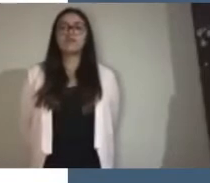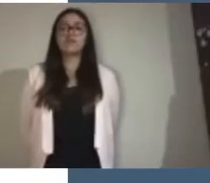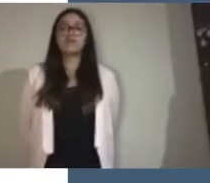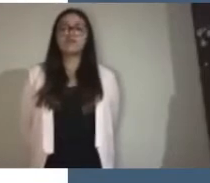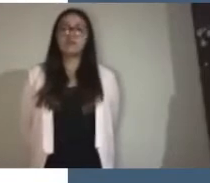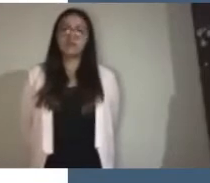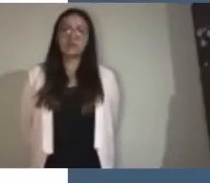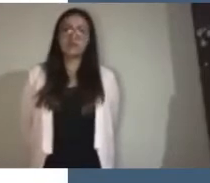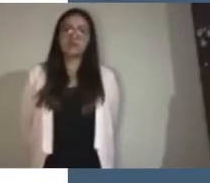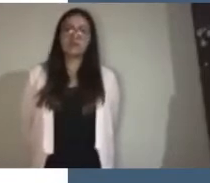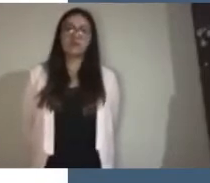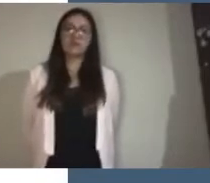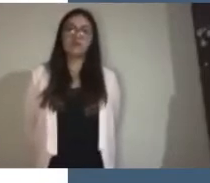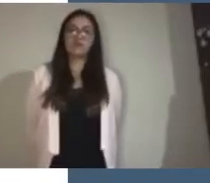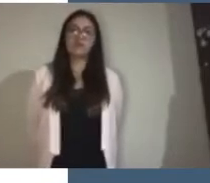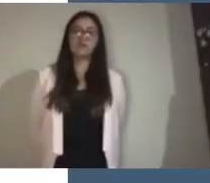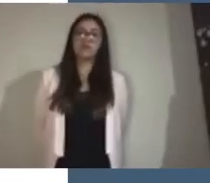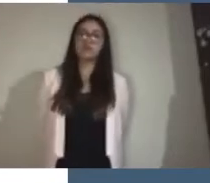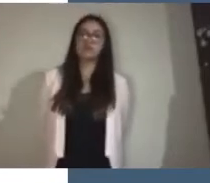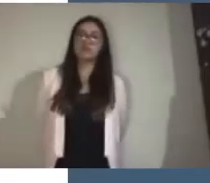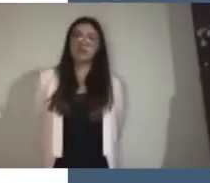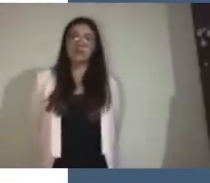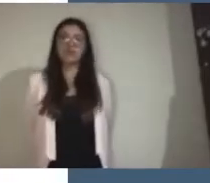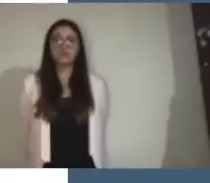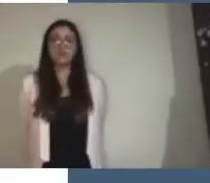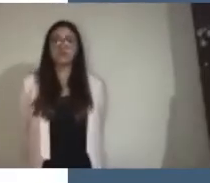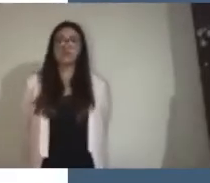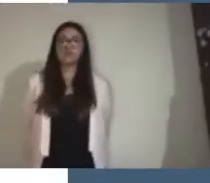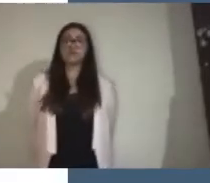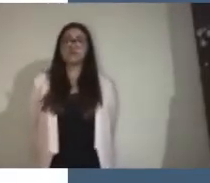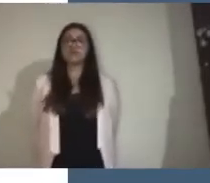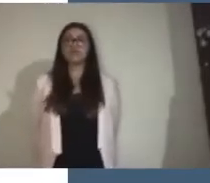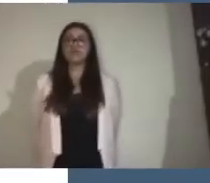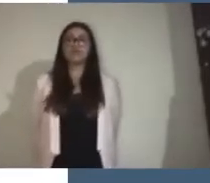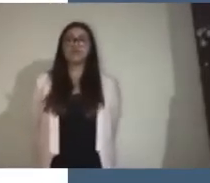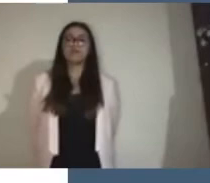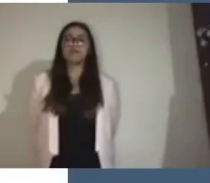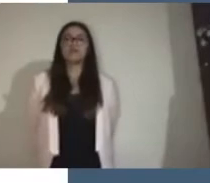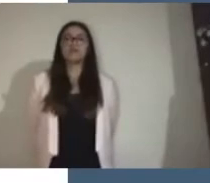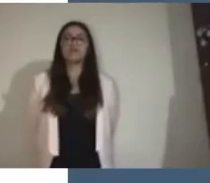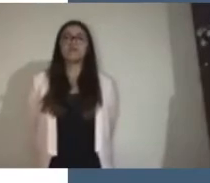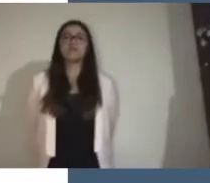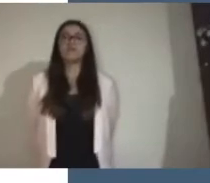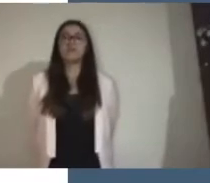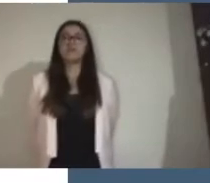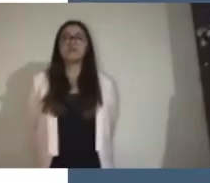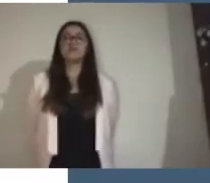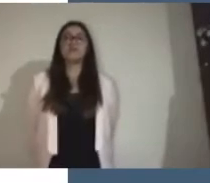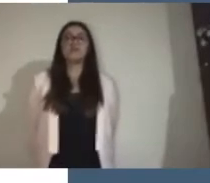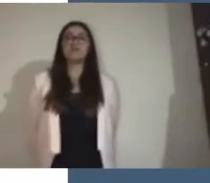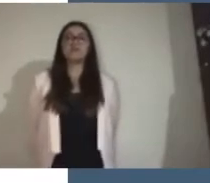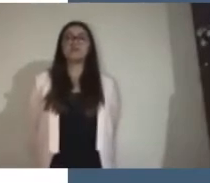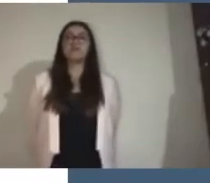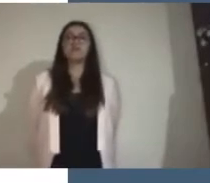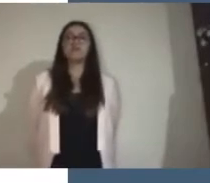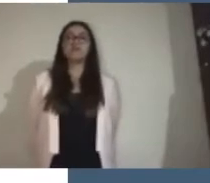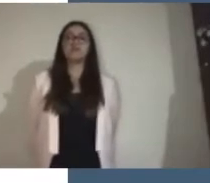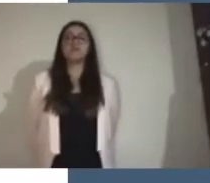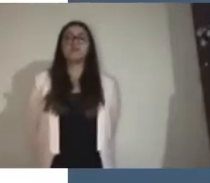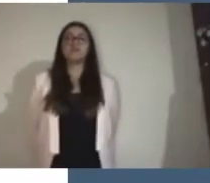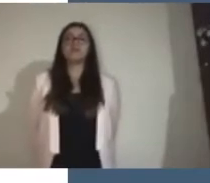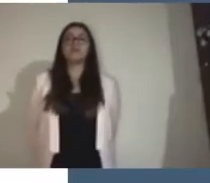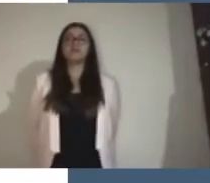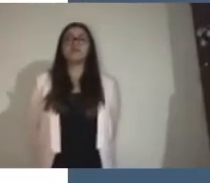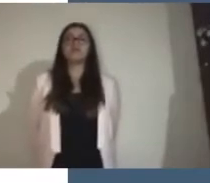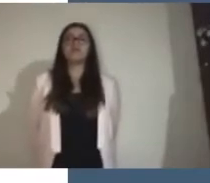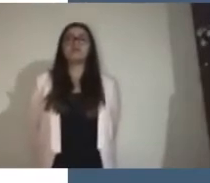estamos sujetos al diagnóstico que el médico le da. Eso también se relaciona con el sesgo de mal clasificación, puesto que no se sabe cómo